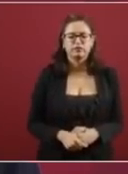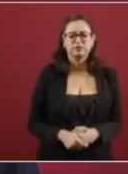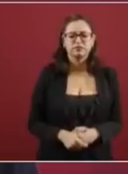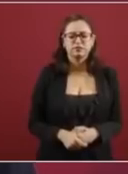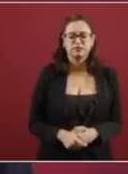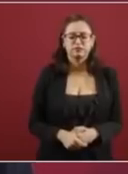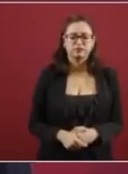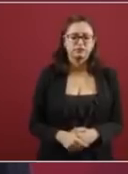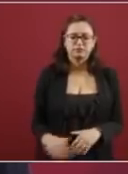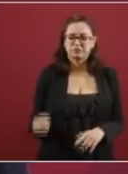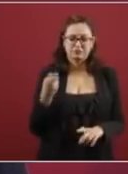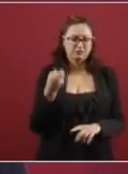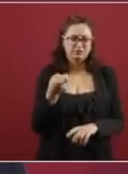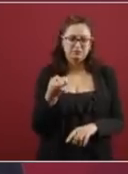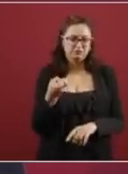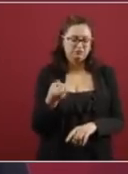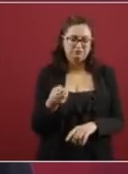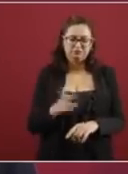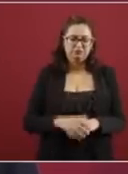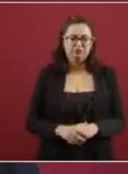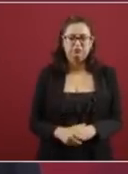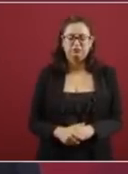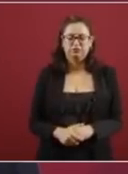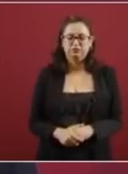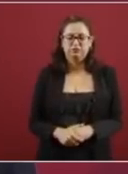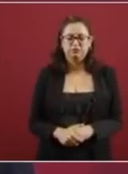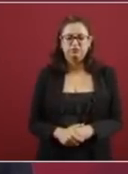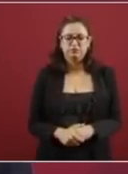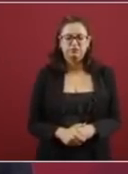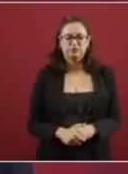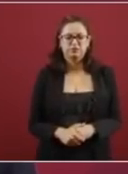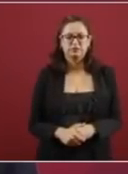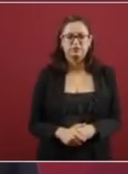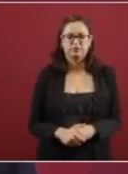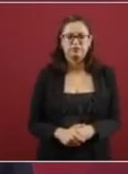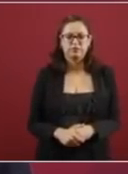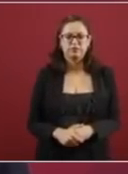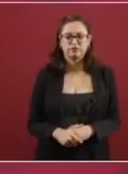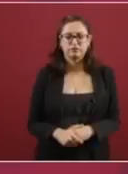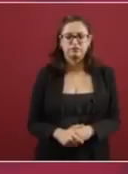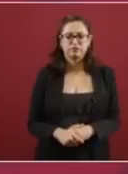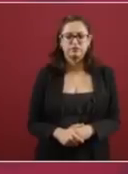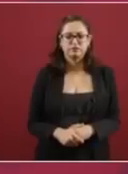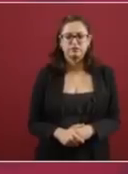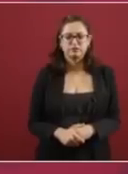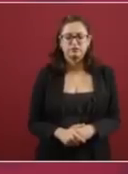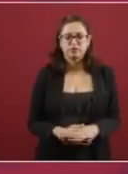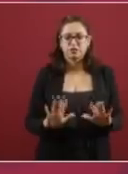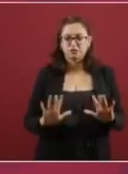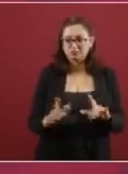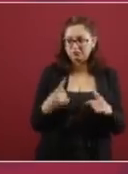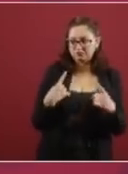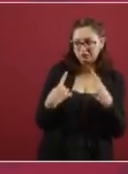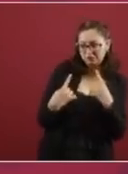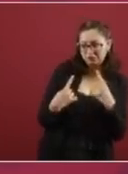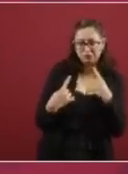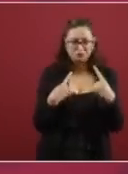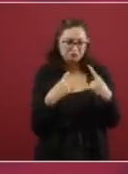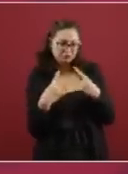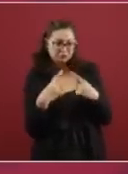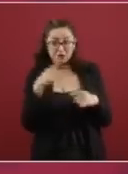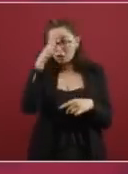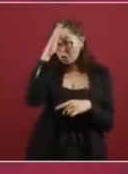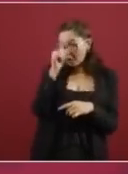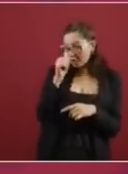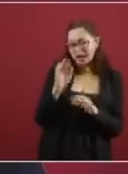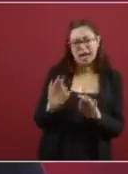Entonces, eso es lo que se va a hacer. Si se llega por el camino del diálogo a un acuerdo, extraordinario.